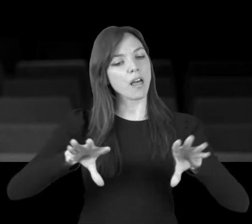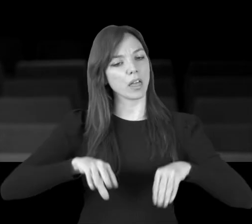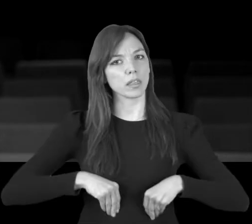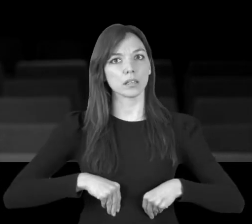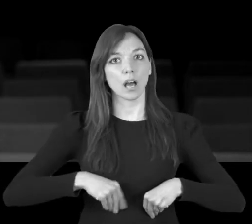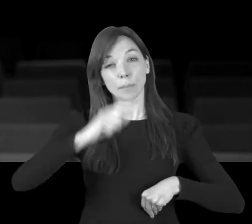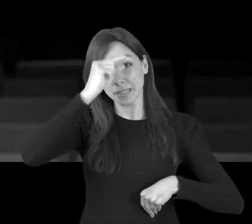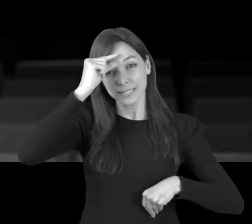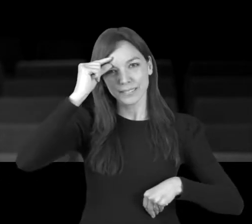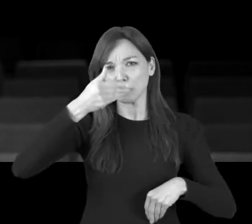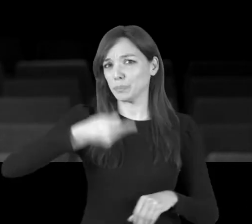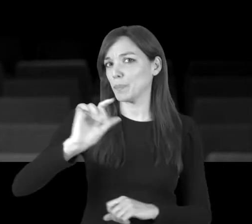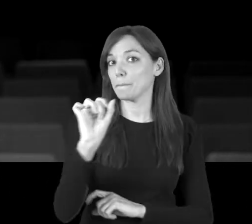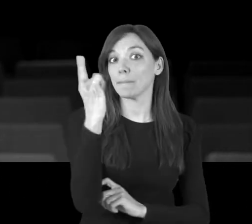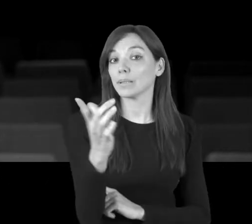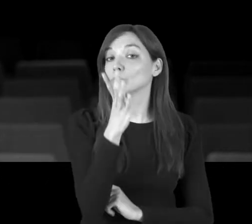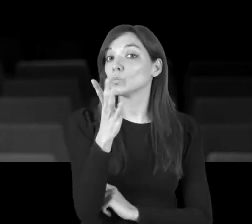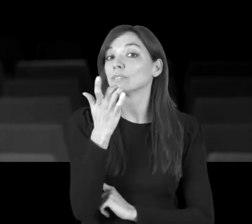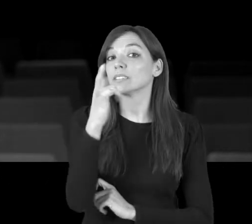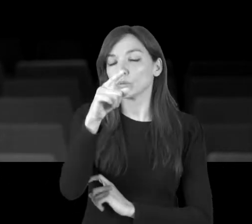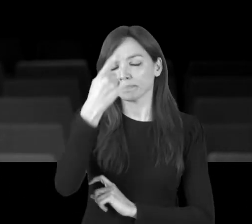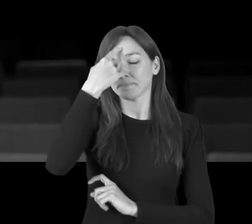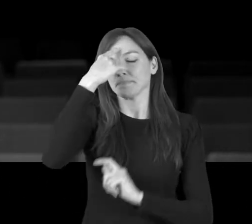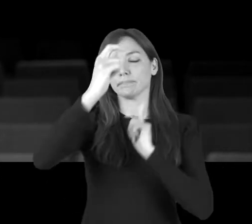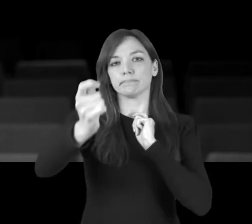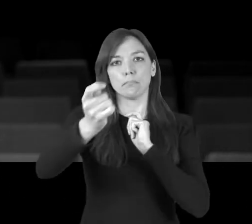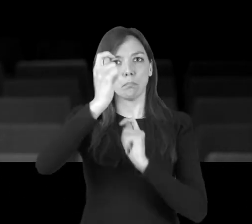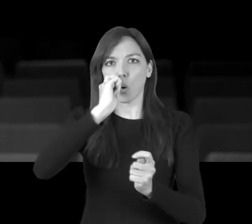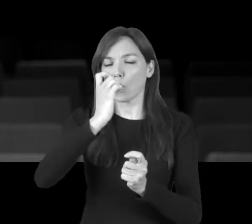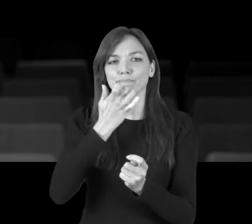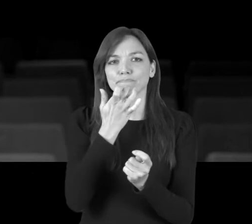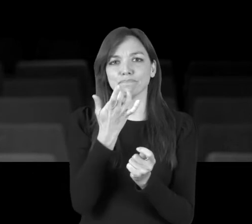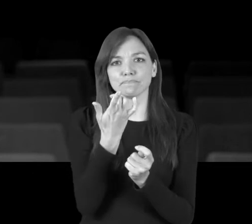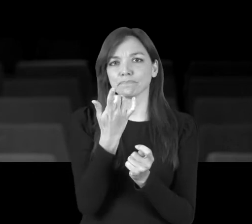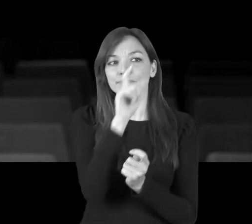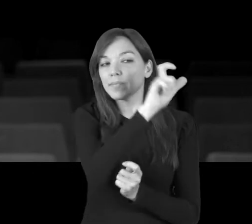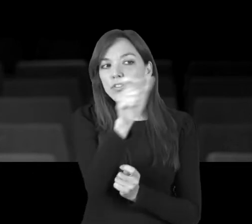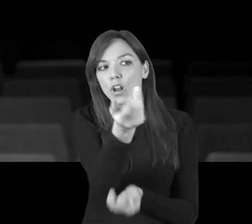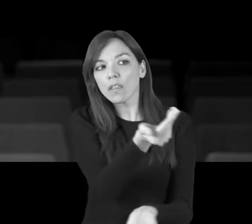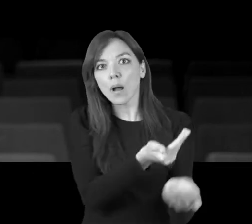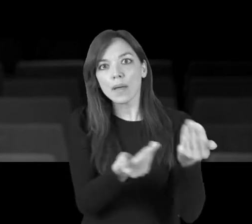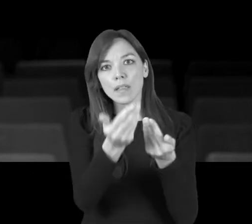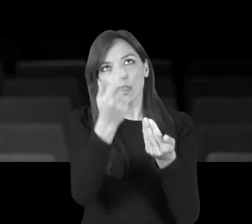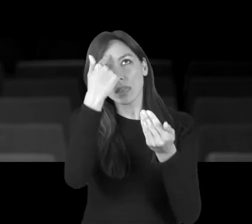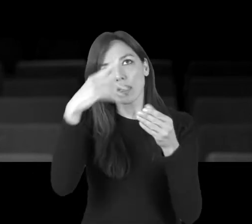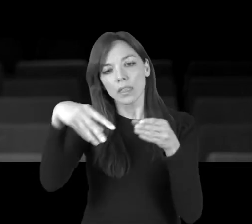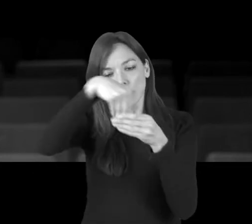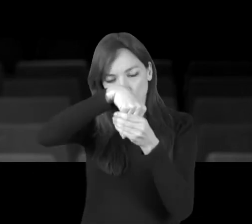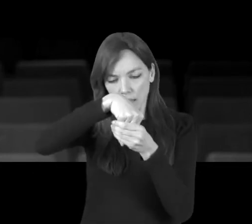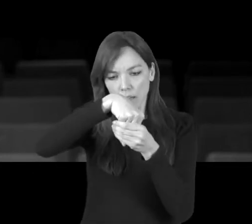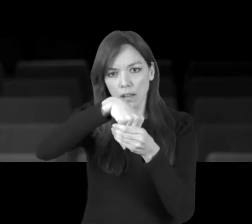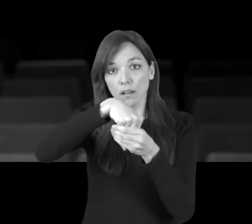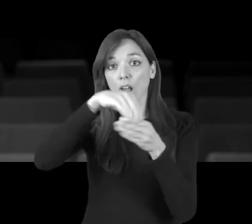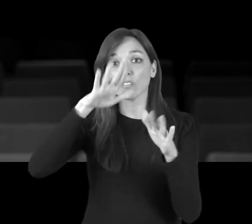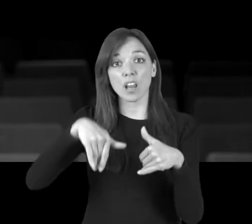La mentalidad es lo más importante porque si tú tienes en tu mente incluidas a las personas que tienen discapacidad, tu forma